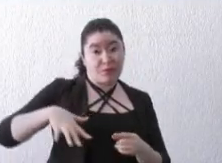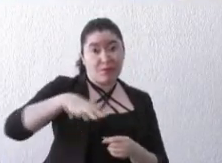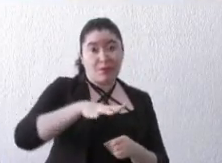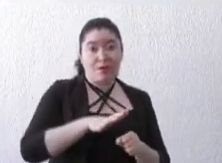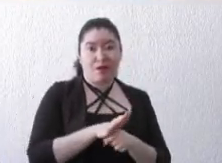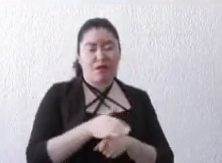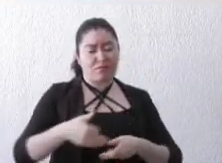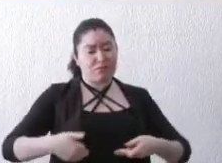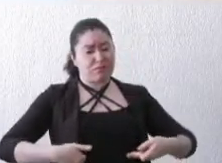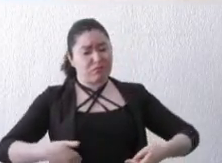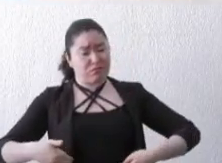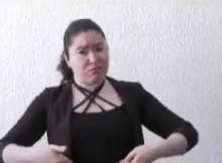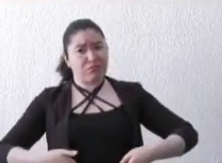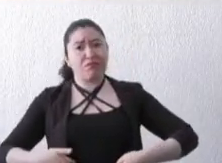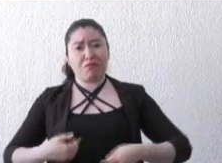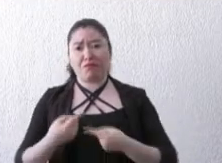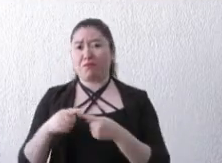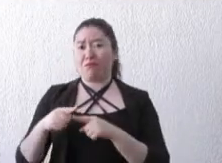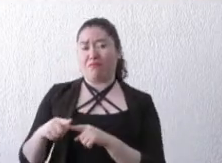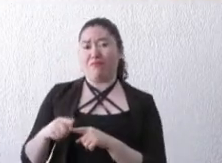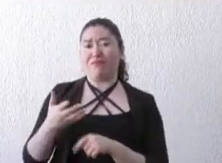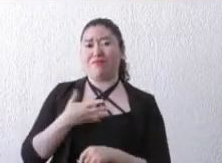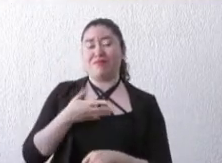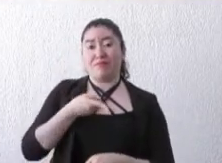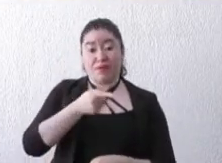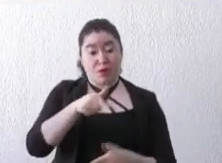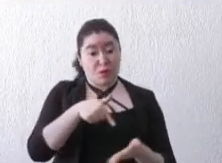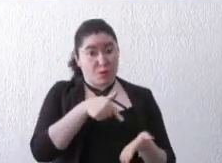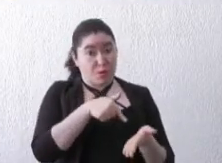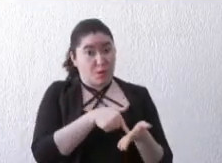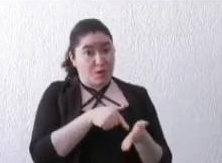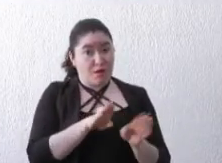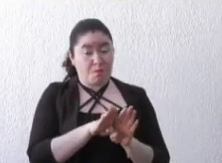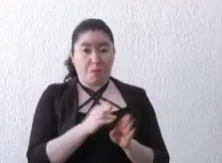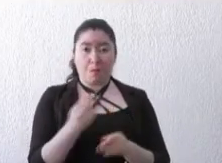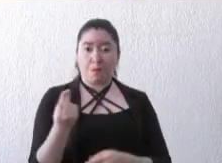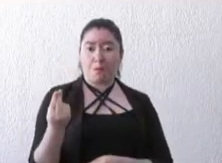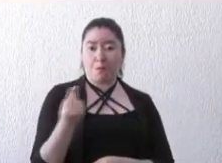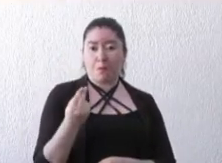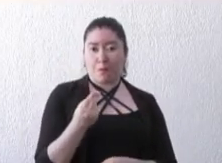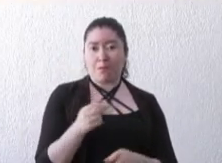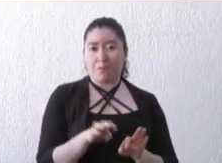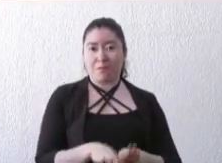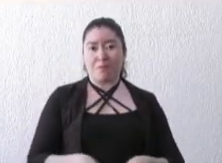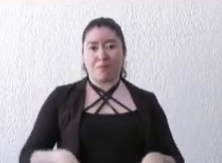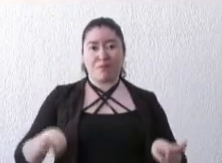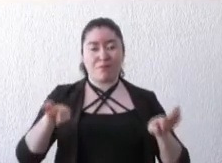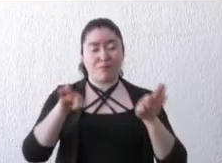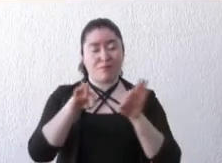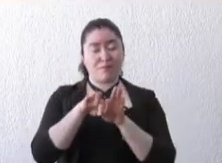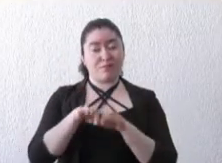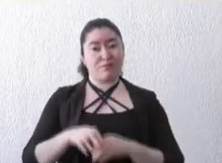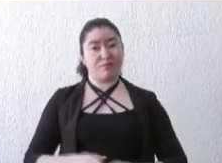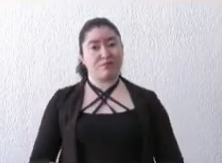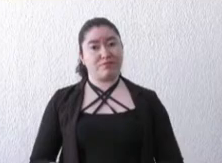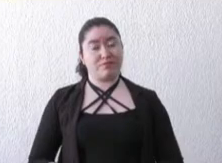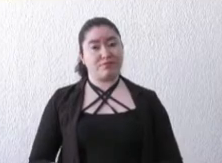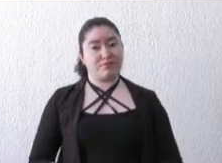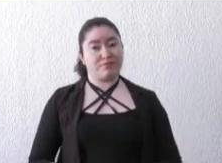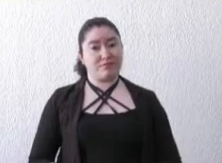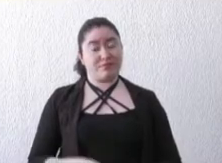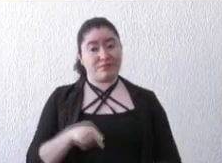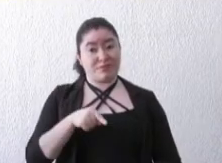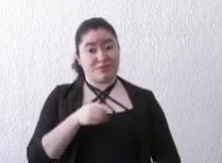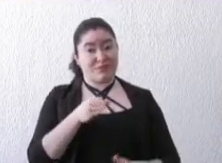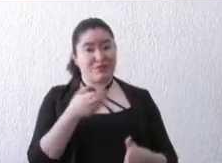teatros, en espacios, en ciudades con necesidades muy importante. La